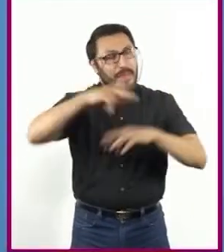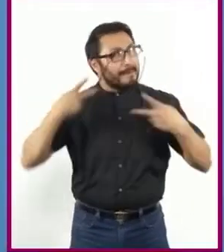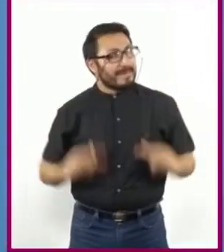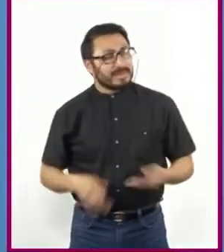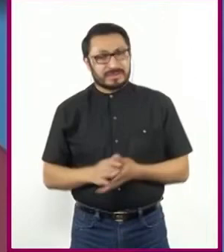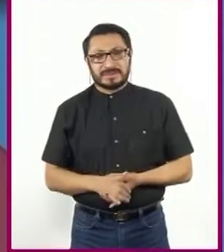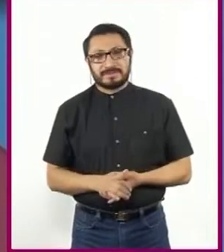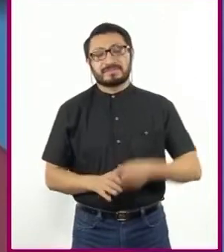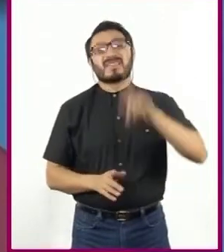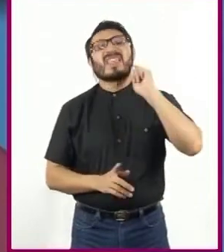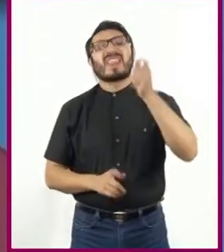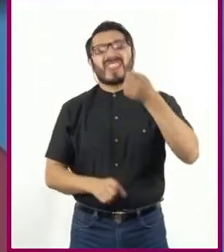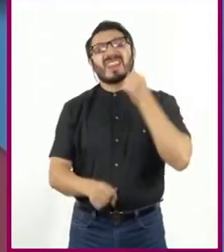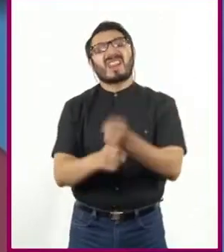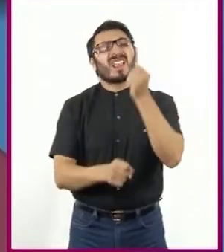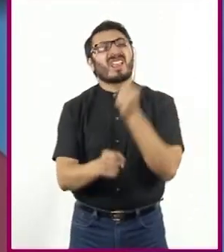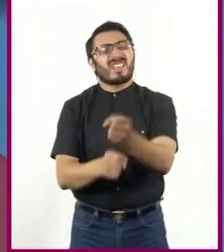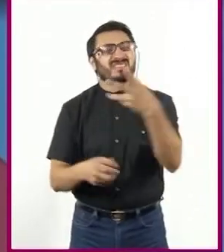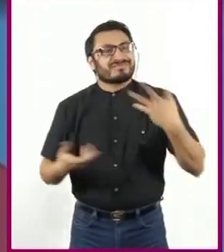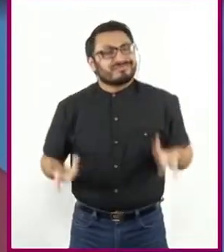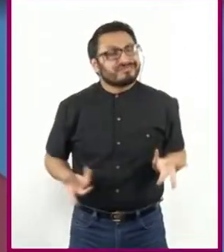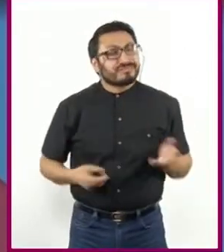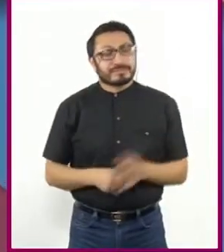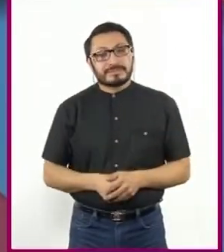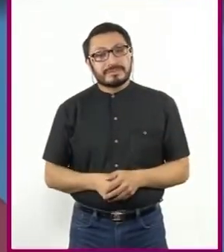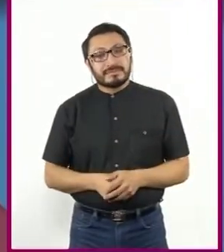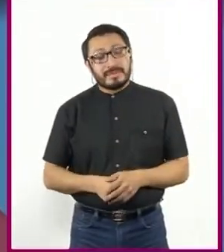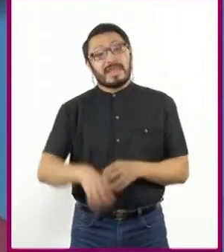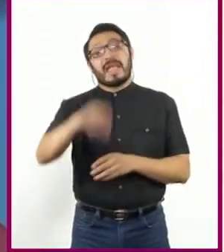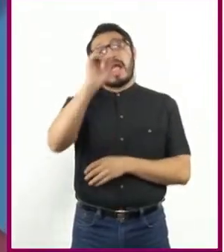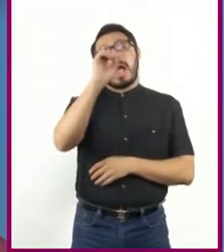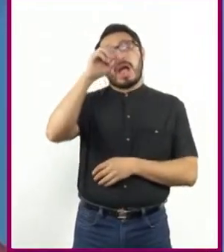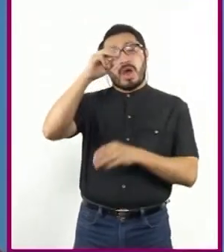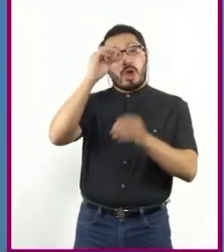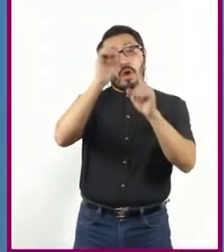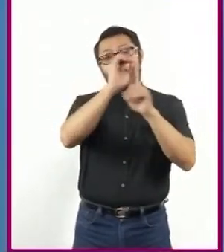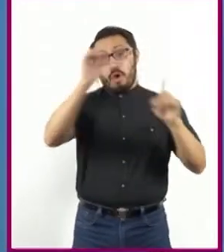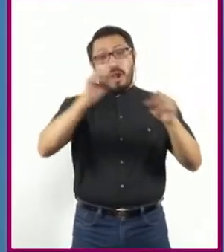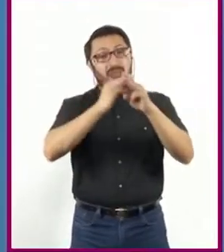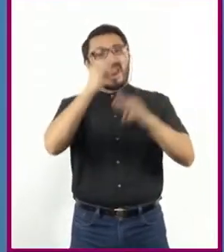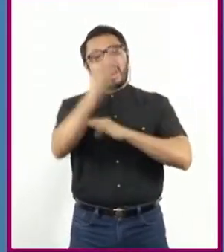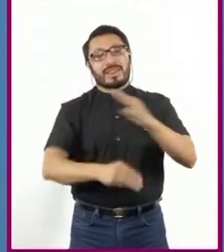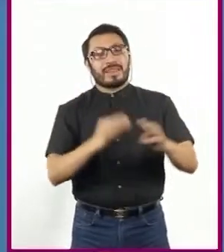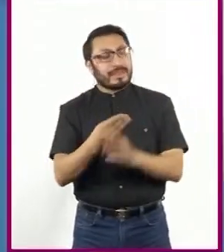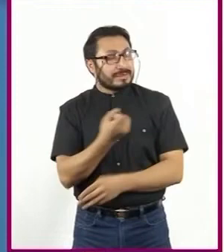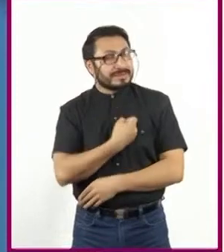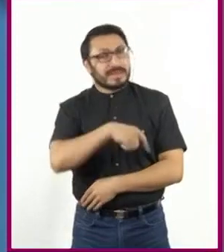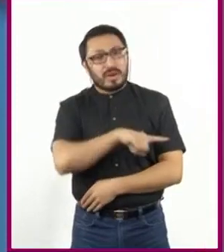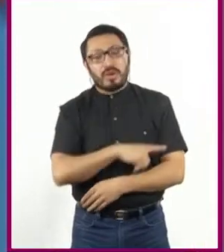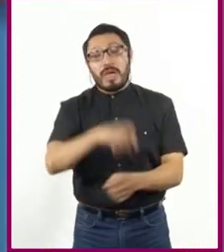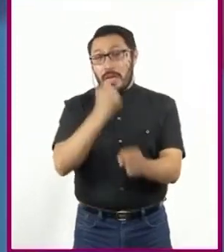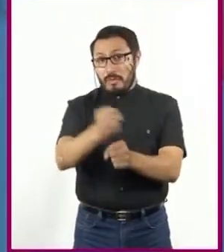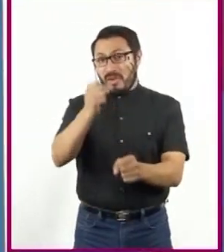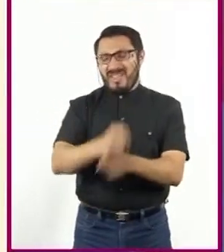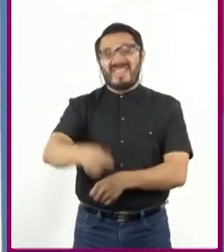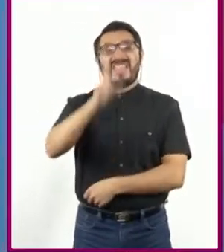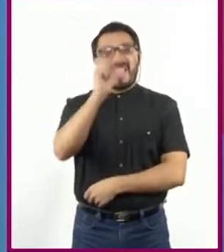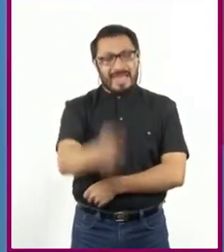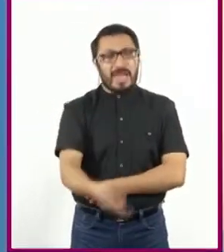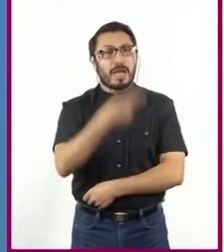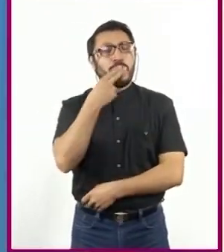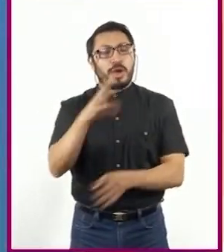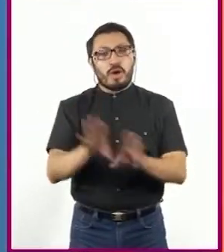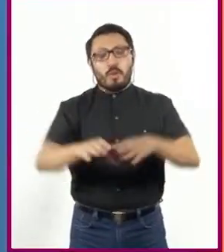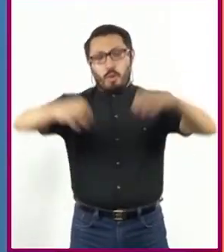es la violencia? De acuerdo con la Organización Mundial de la Salud, la violencia es el uso intencional de la